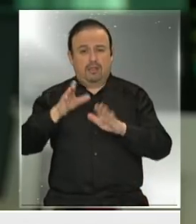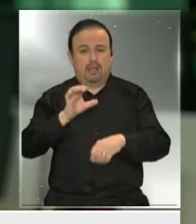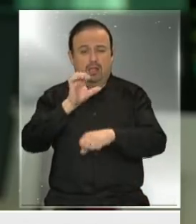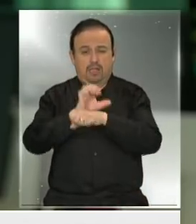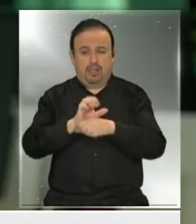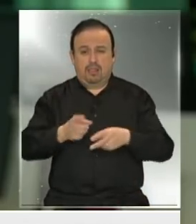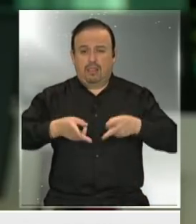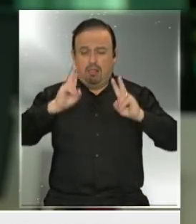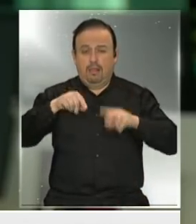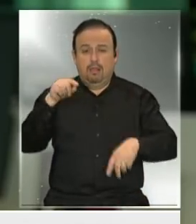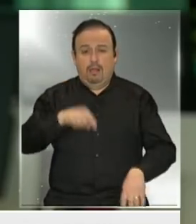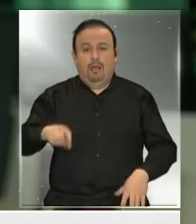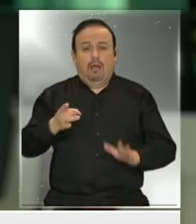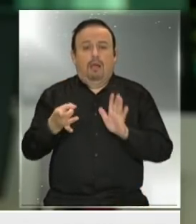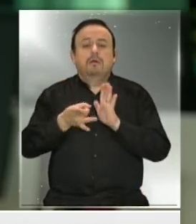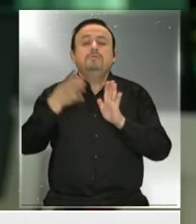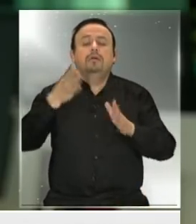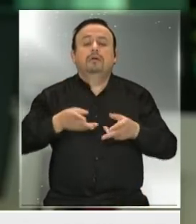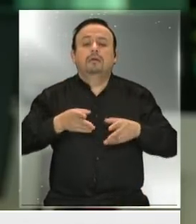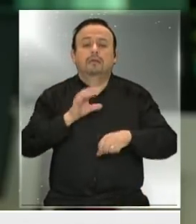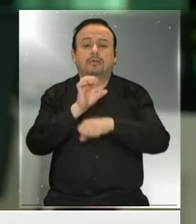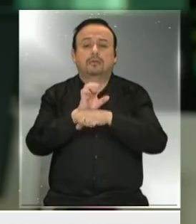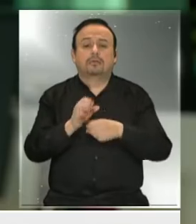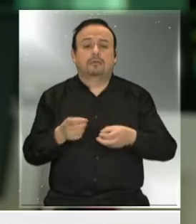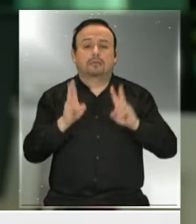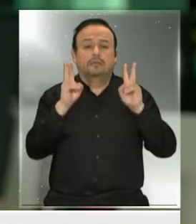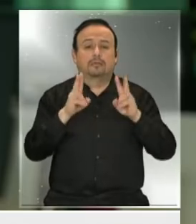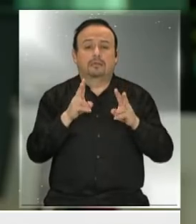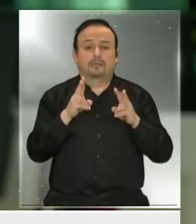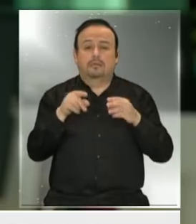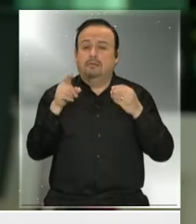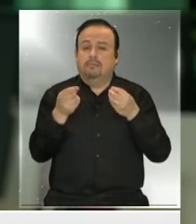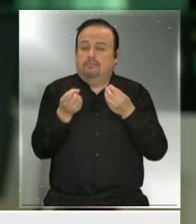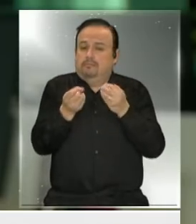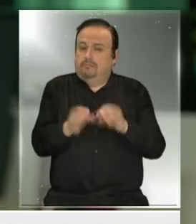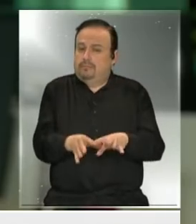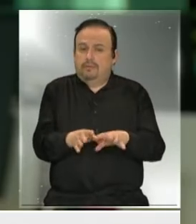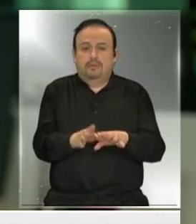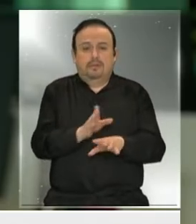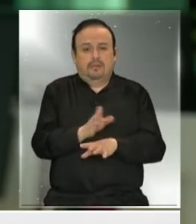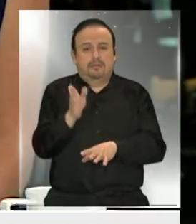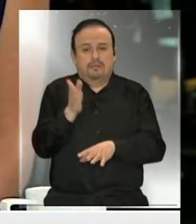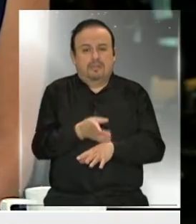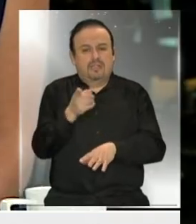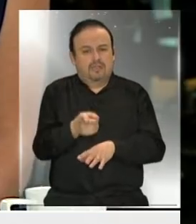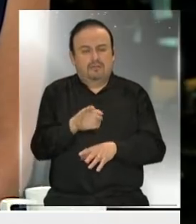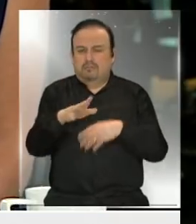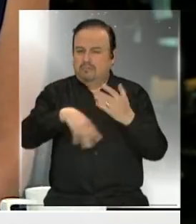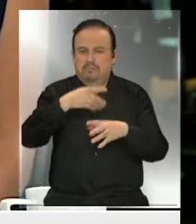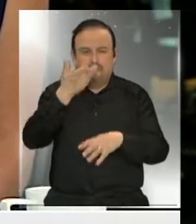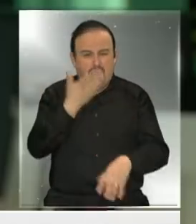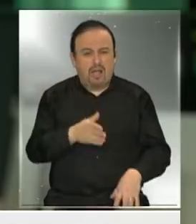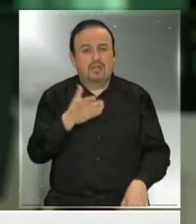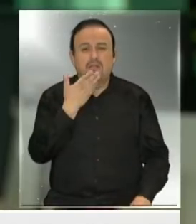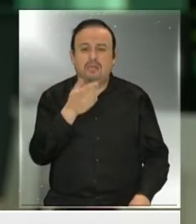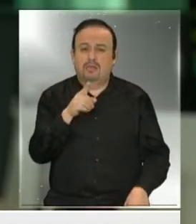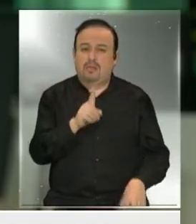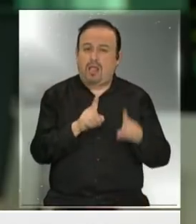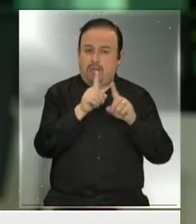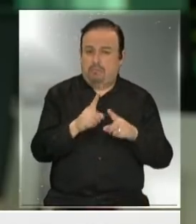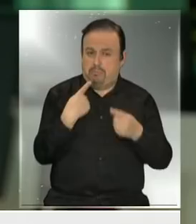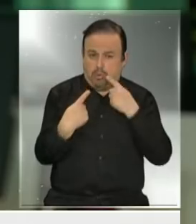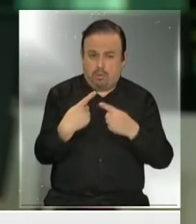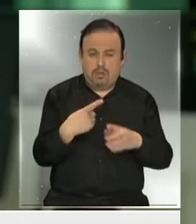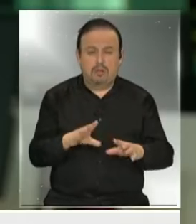hay parlamentarios que han vulnerado el estado de derecho y dirían perder sus cargos y también violenta algunos